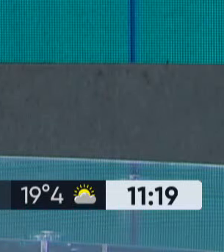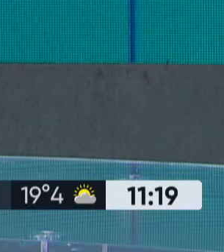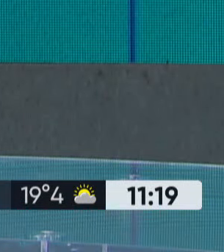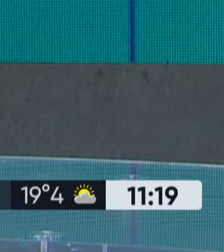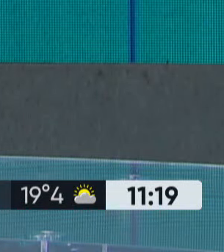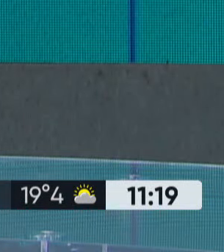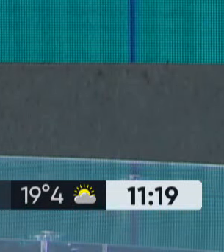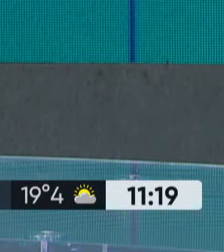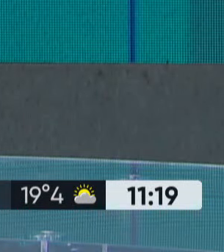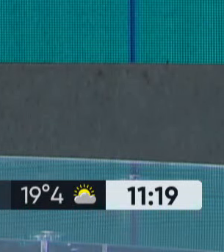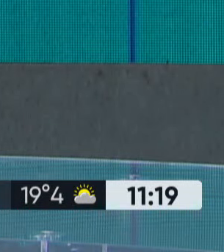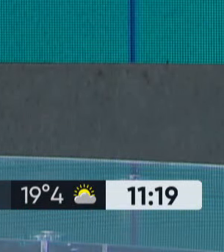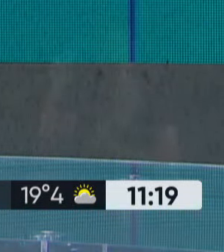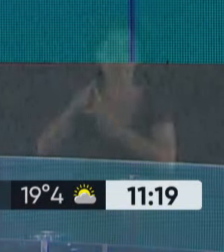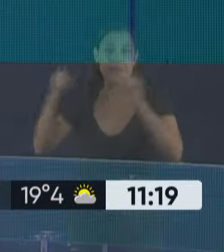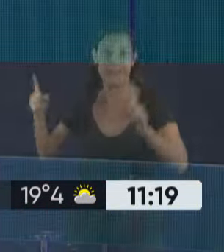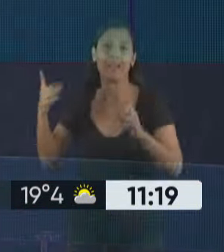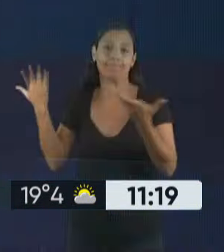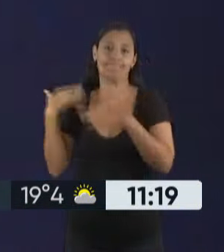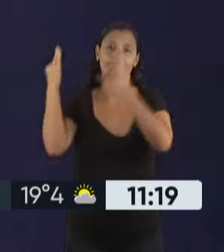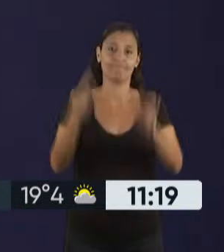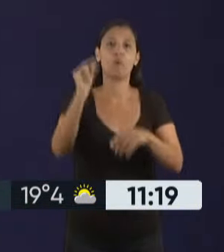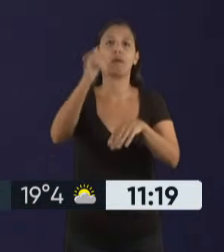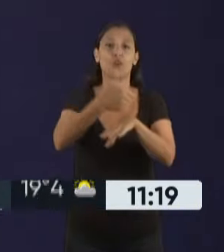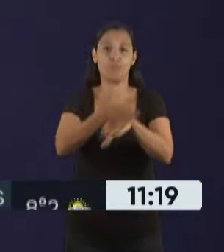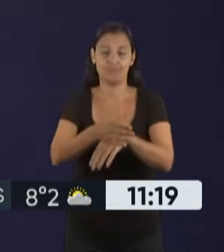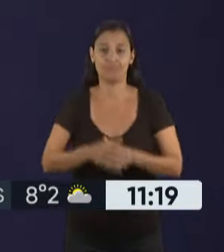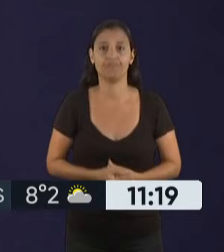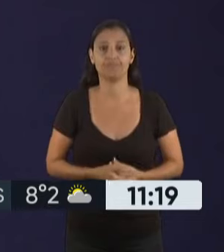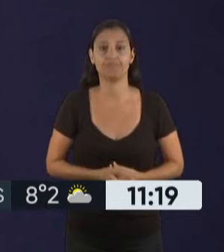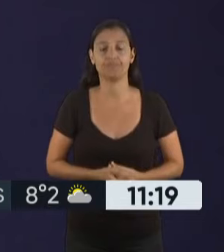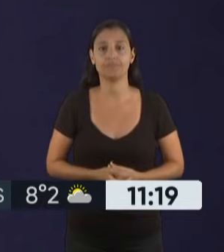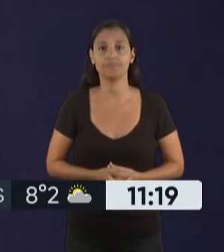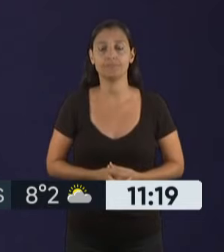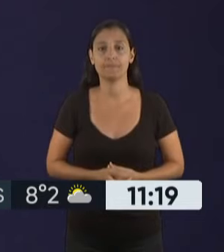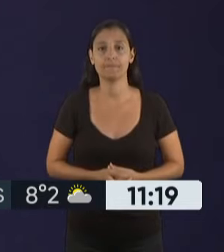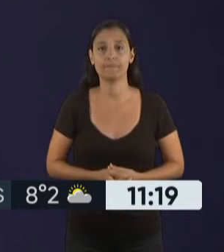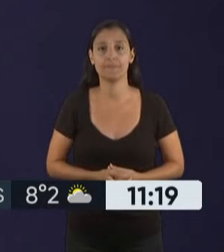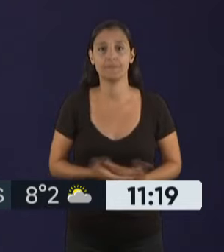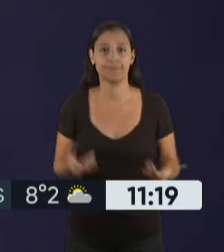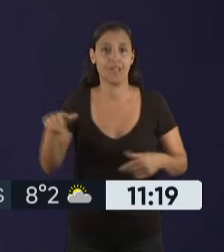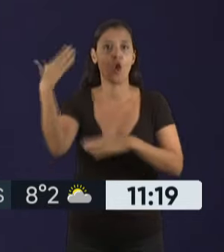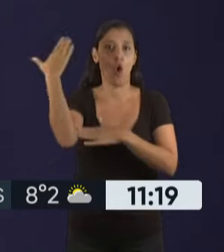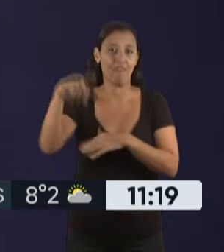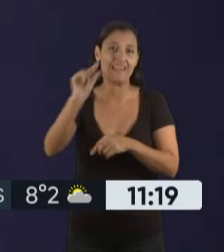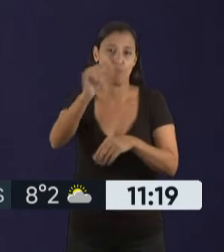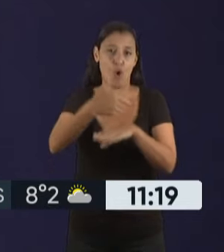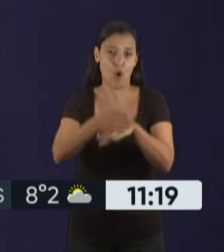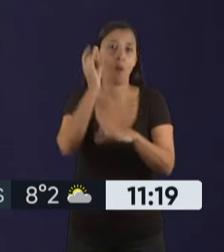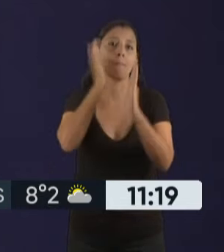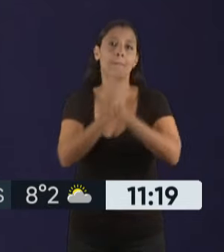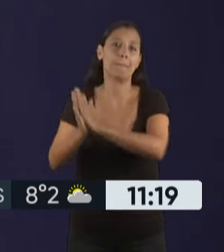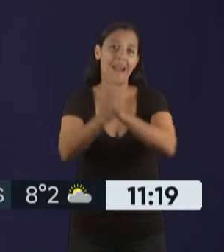nos vamos a casa de gobierno conferencia de prensa del Vocero presidencial motivo del del atraso de la conferencia perdón a los